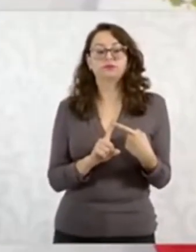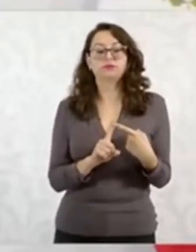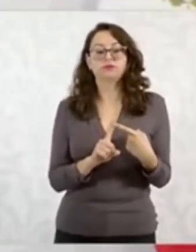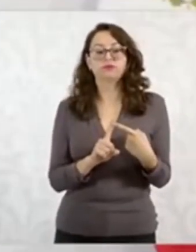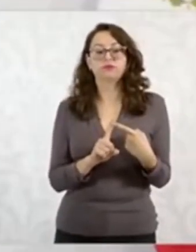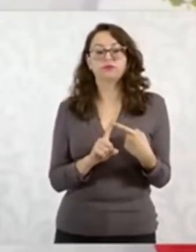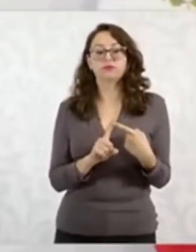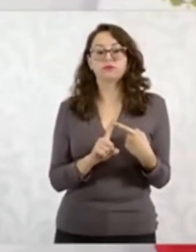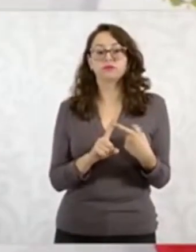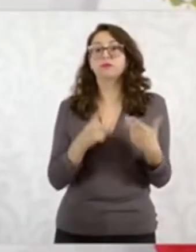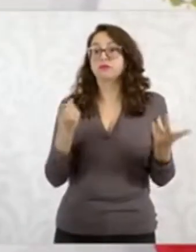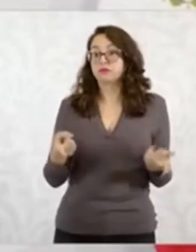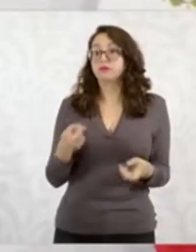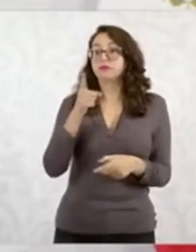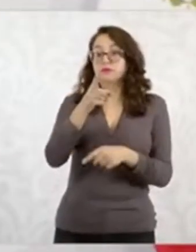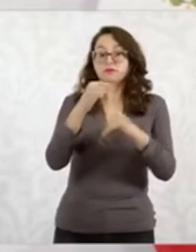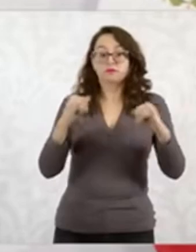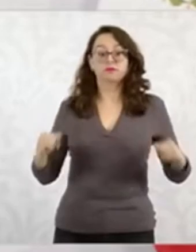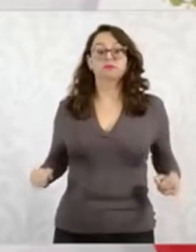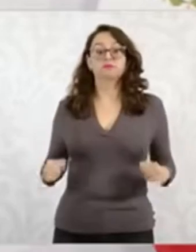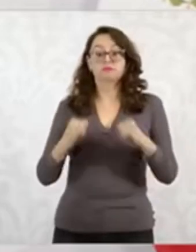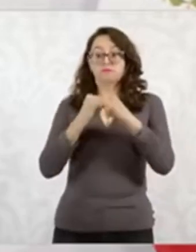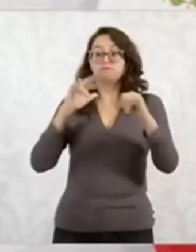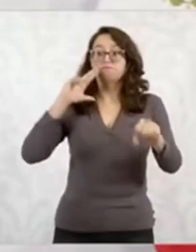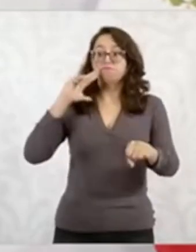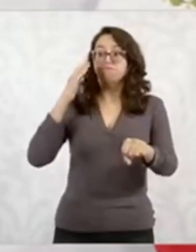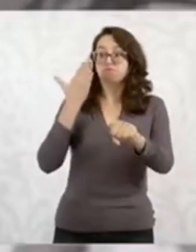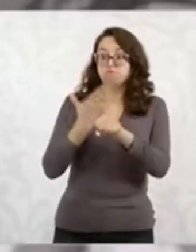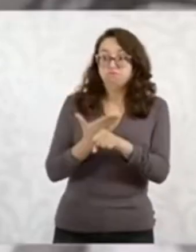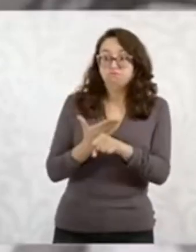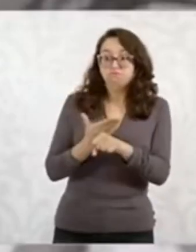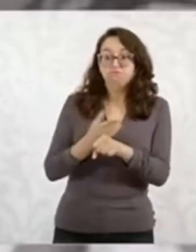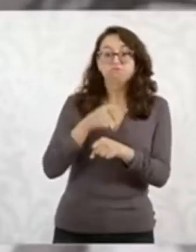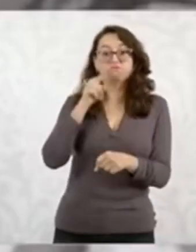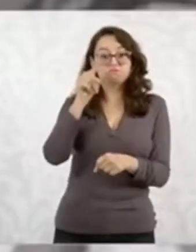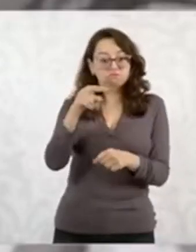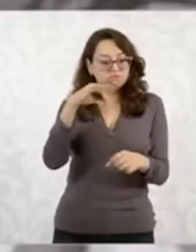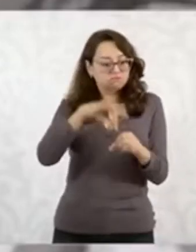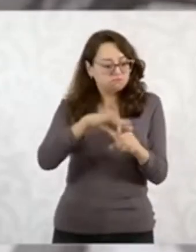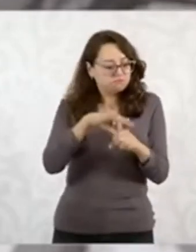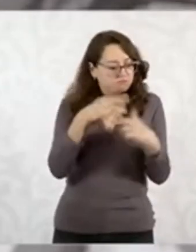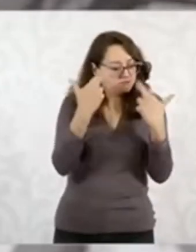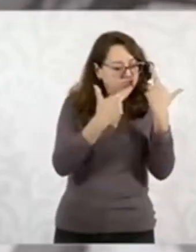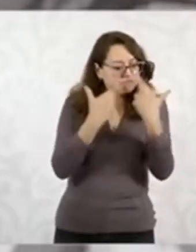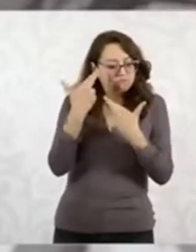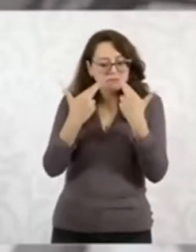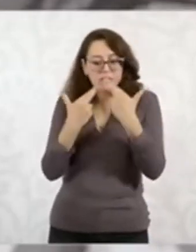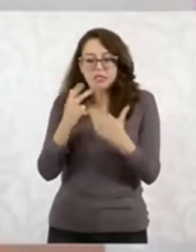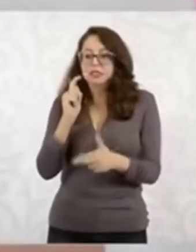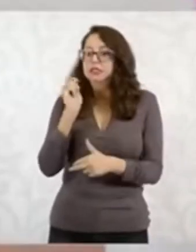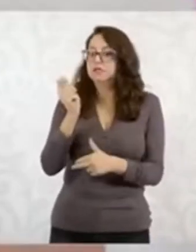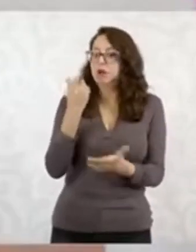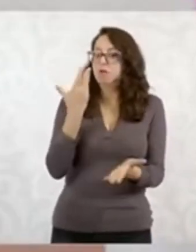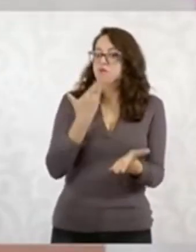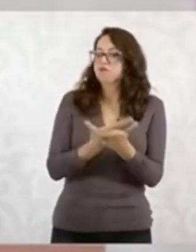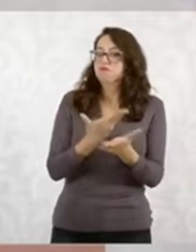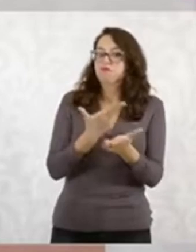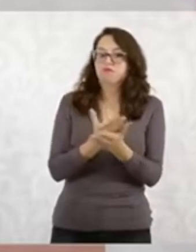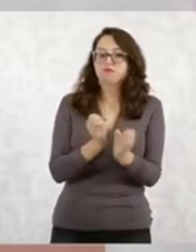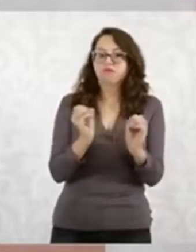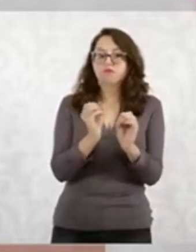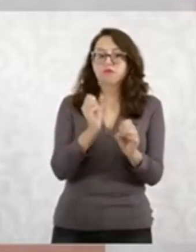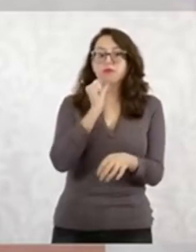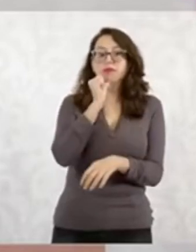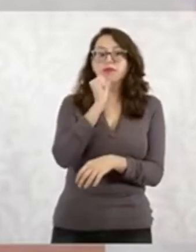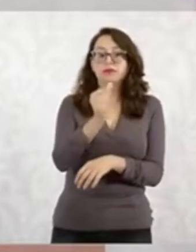la institución correspondiente de valorar la elección lo hizo. Eso significa que no hubo ninguna prueba. Hay que decir, por cierto, que en aquella